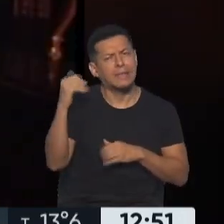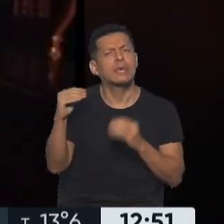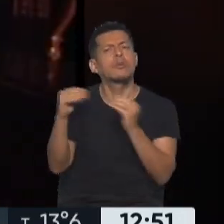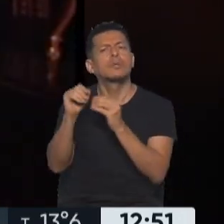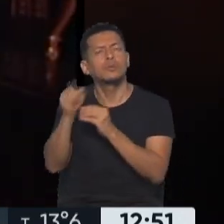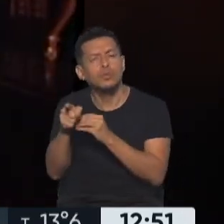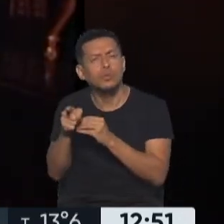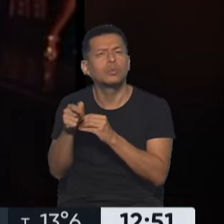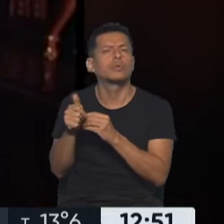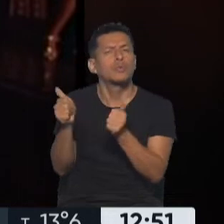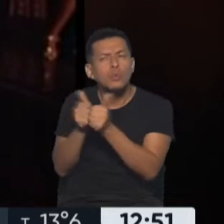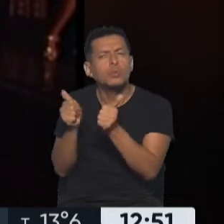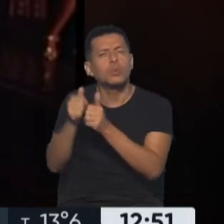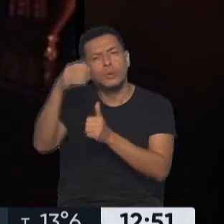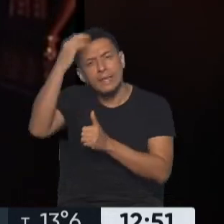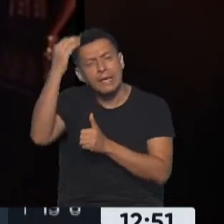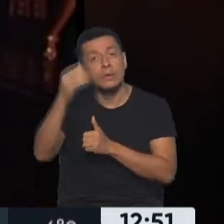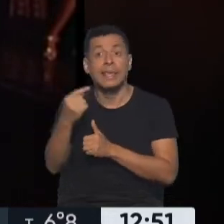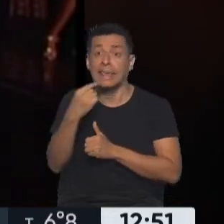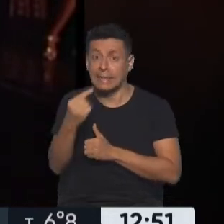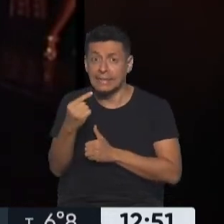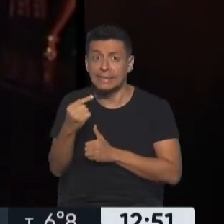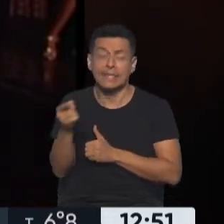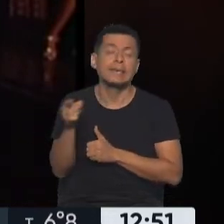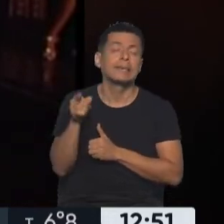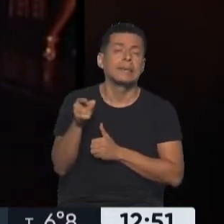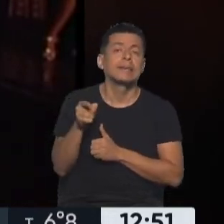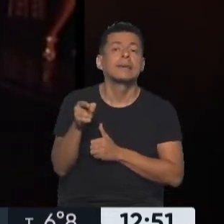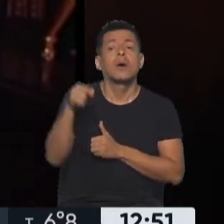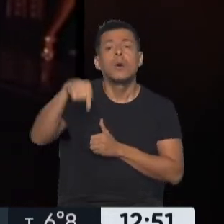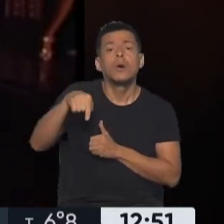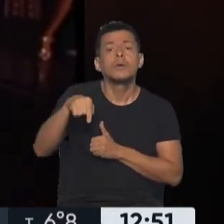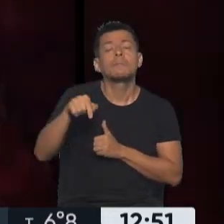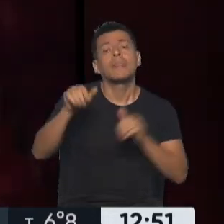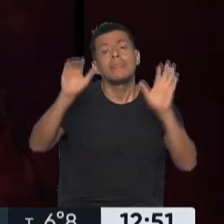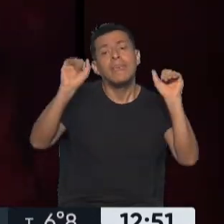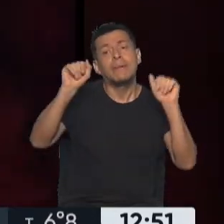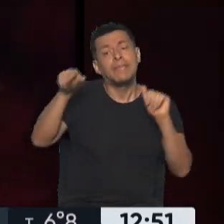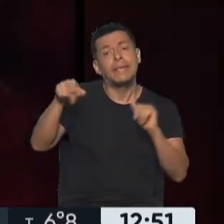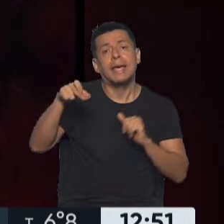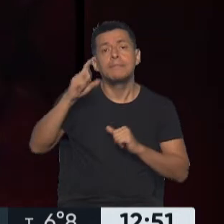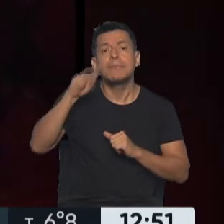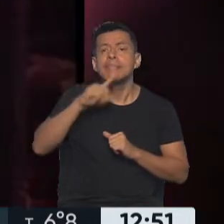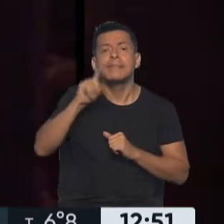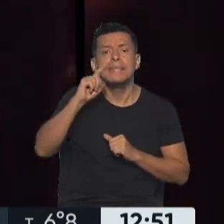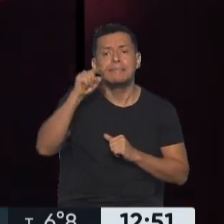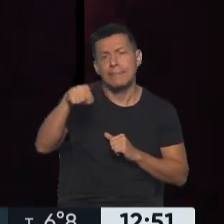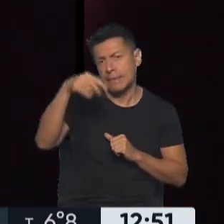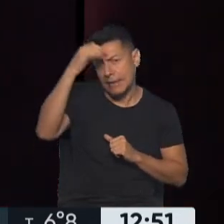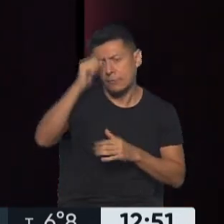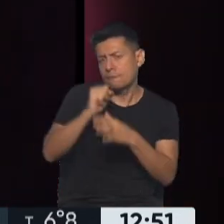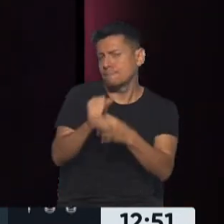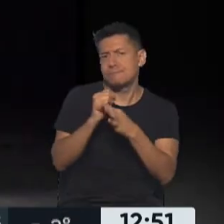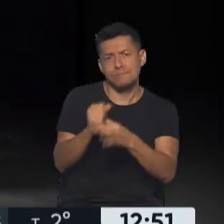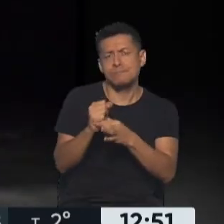aventuras en el teatro. Decía en sus redes sociales, Carlitos Rottenberg: elegimos despedir a Pinti, enorme referente de esta casa teatral,